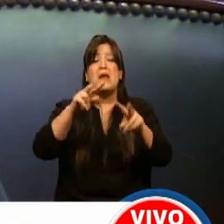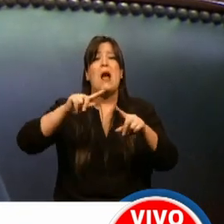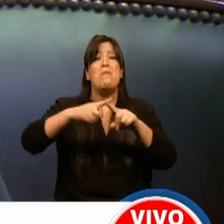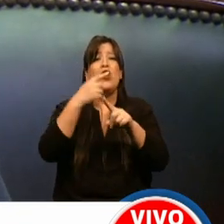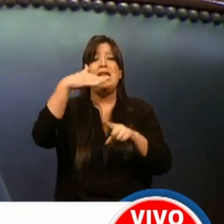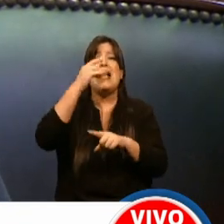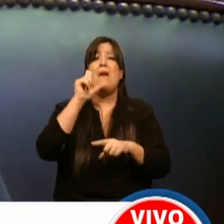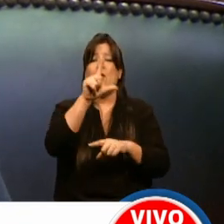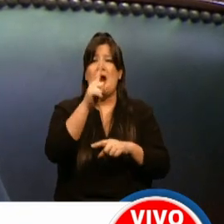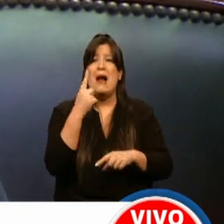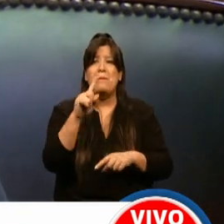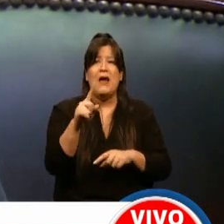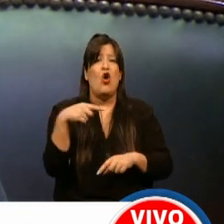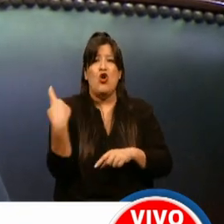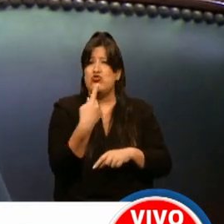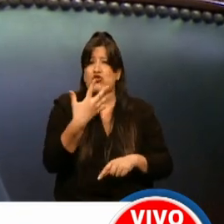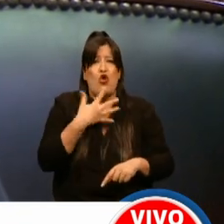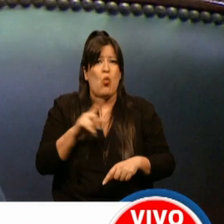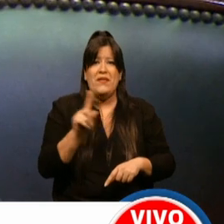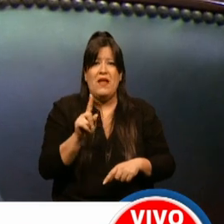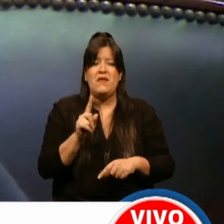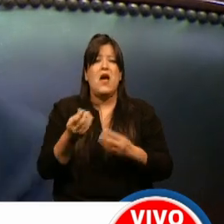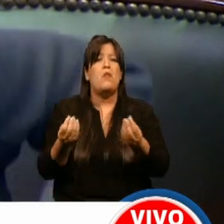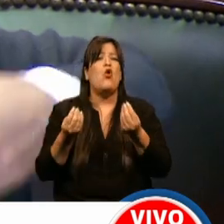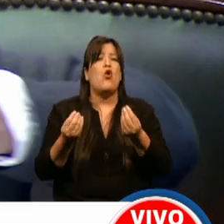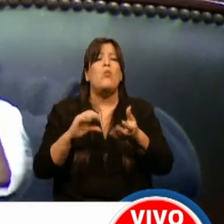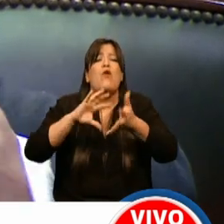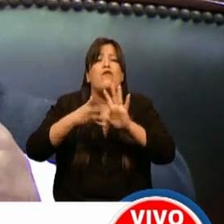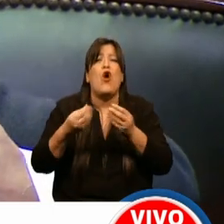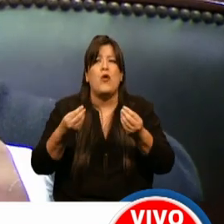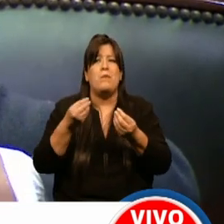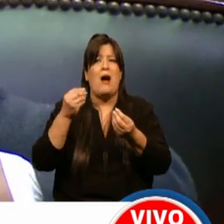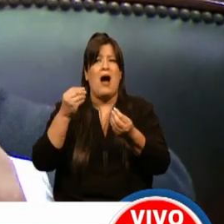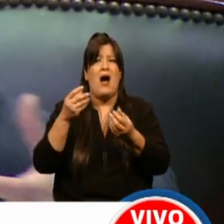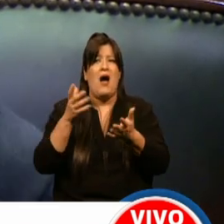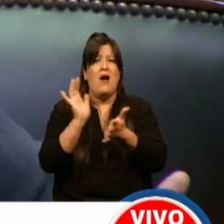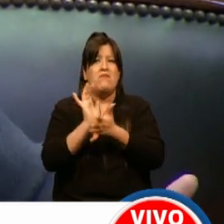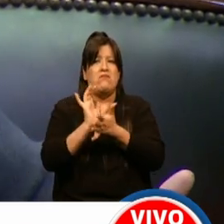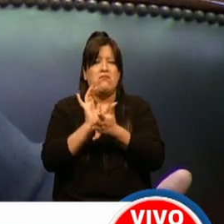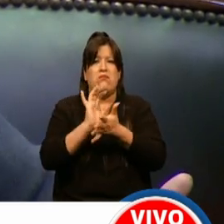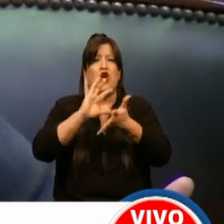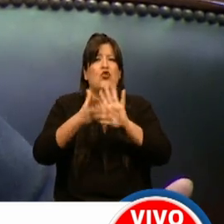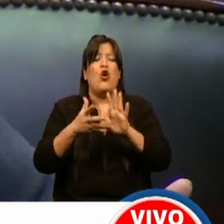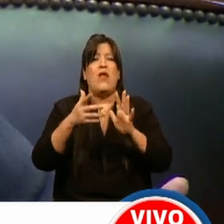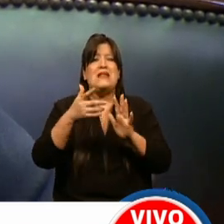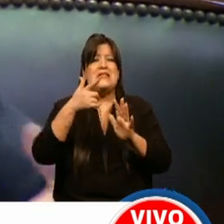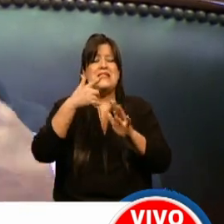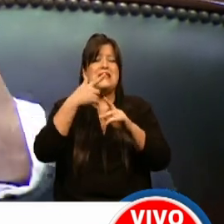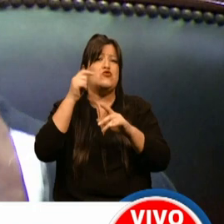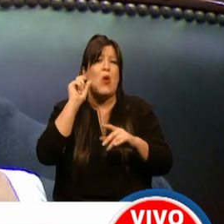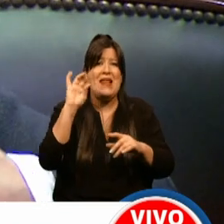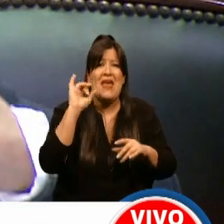moral y no entendíamos cómo finalizamos la vivencia de la sexualidad